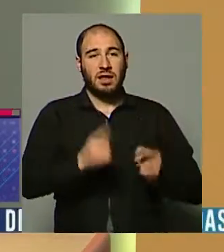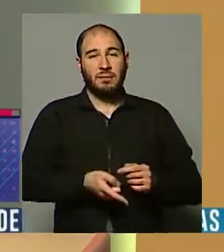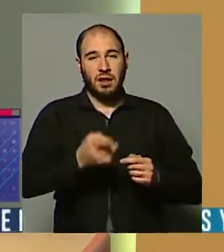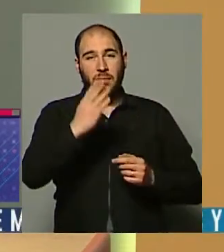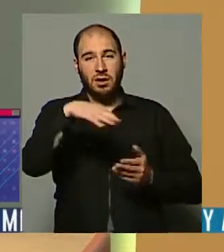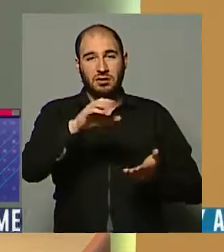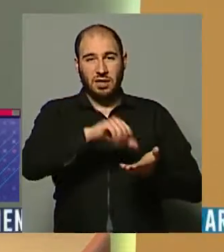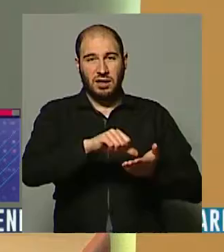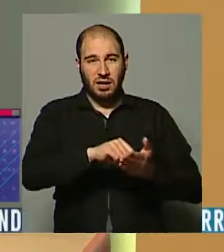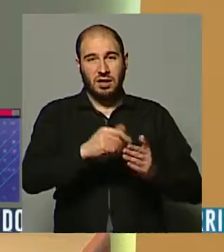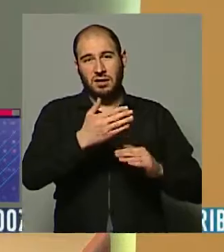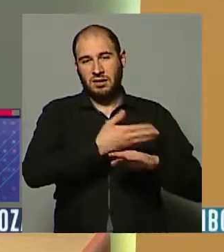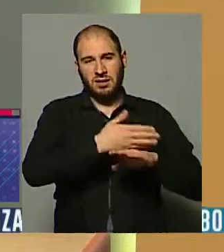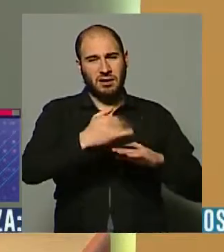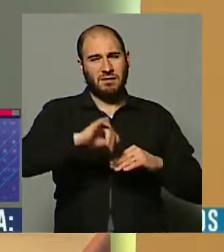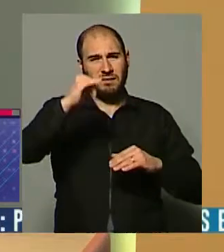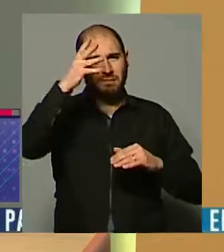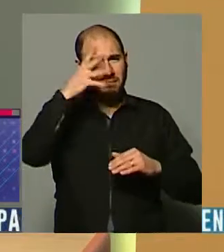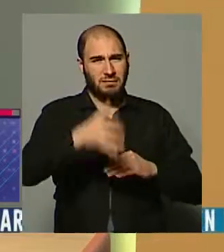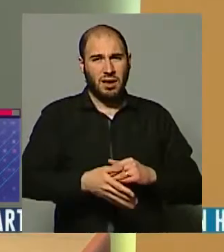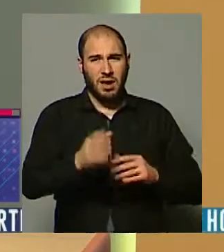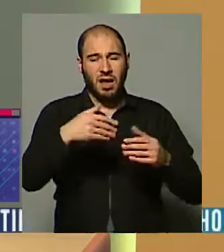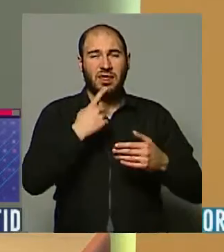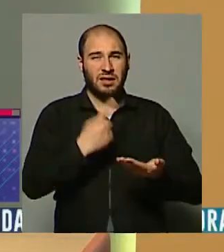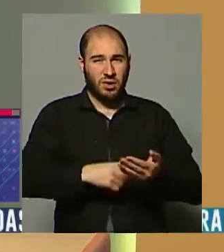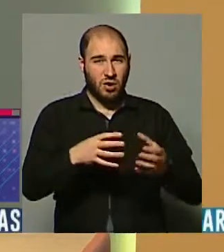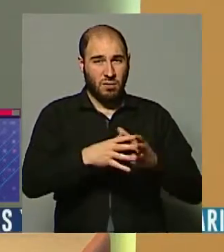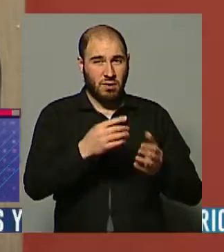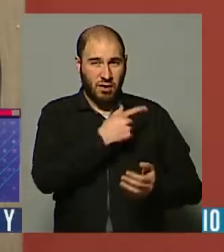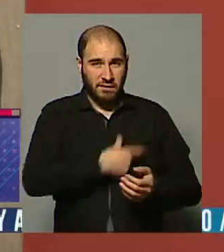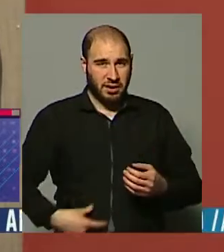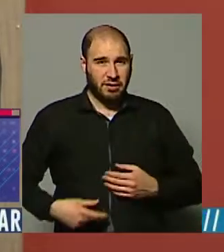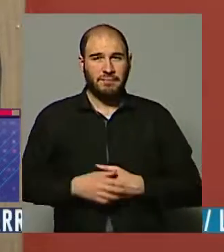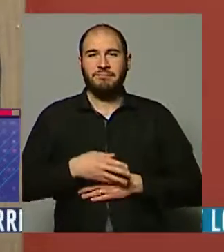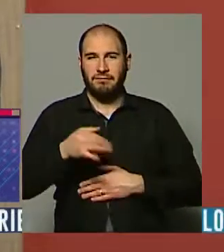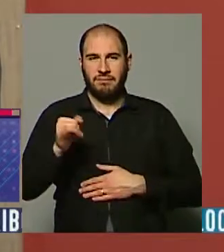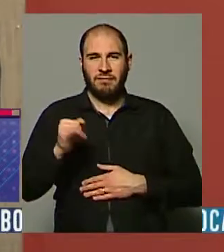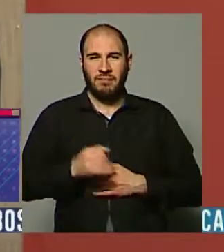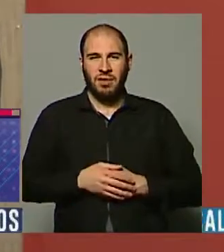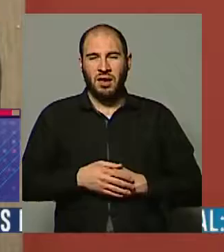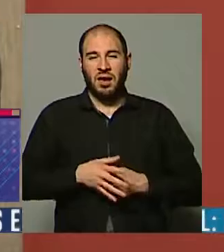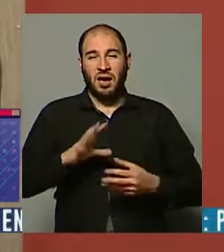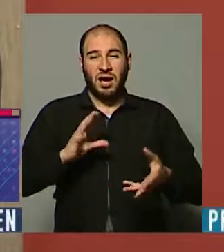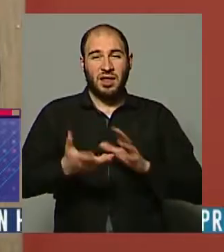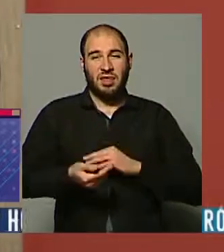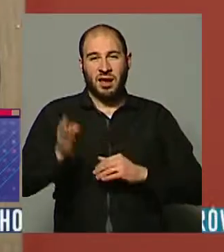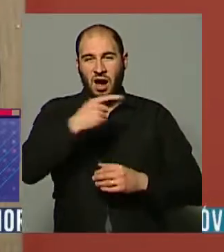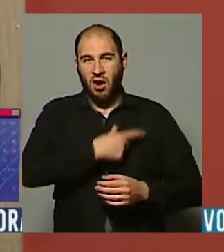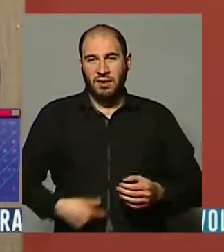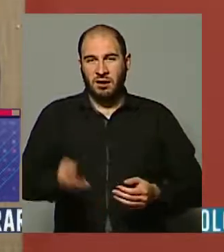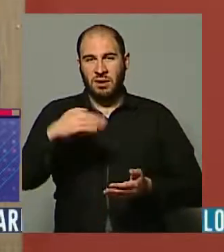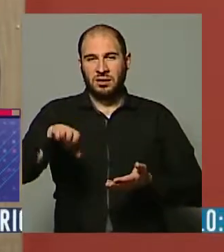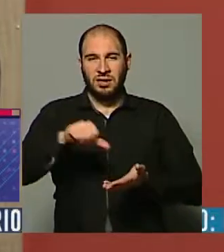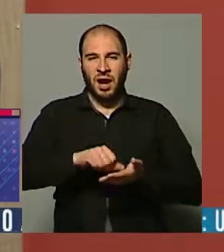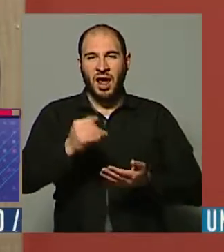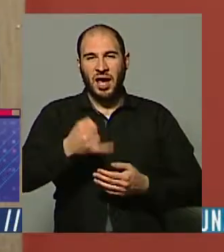del Banco Central continúan muy altas. ¿Esto es parte del paquete de medidas del gobierno? Sigue siendo una estrategia del gobierno y del Banco Central